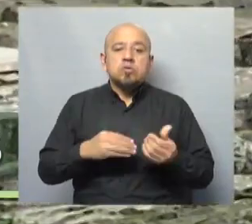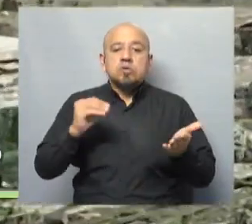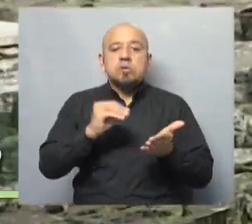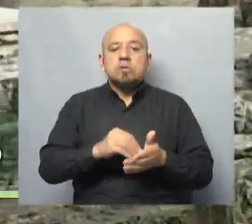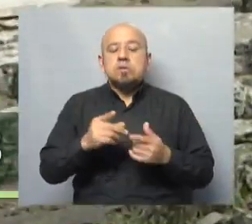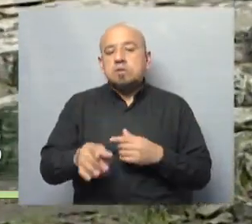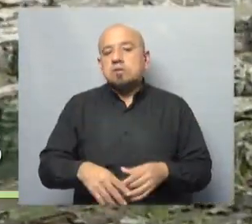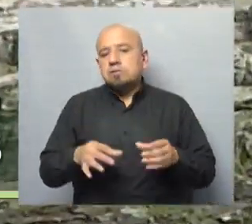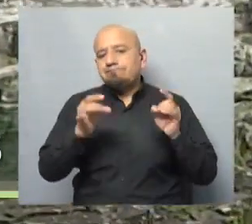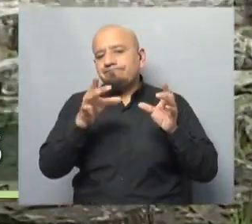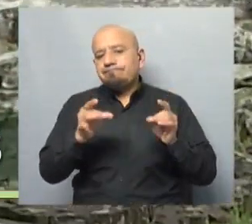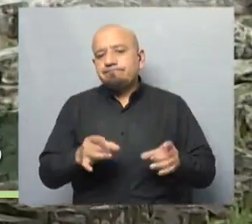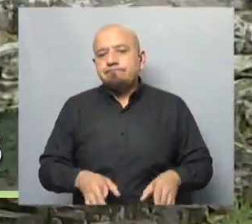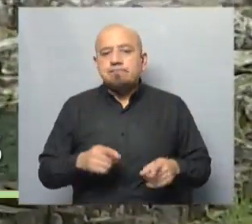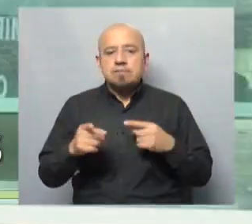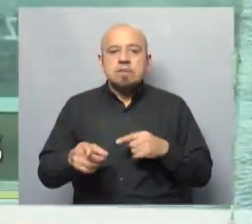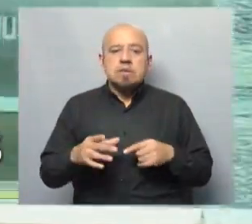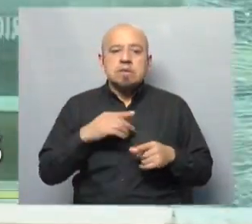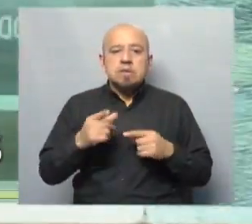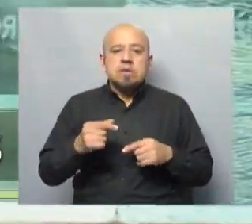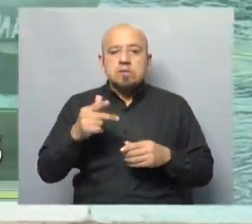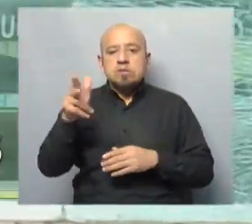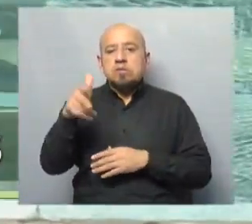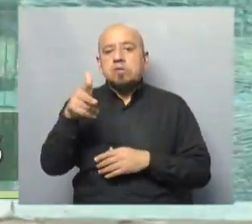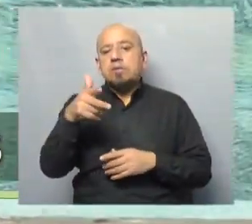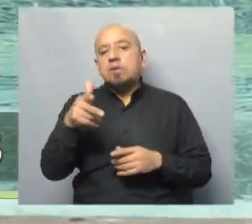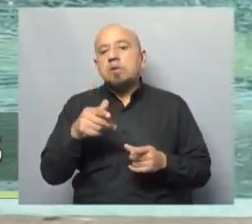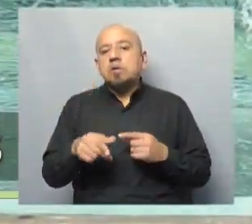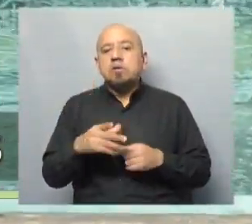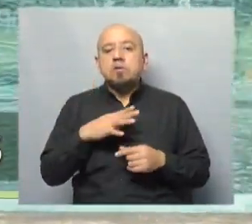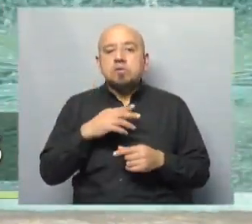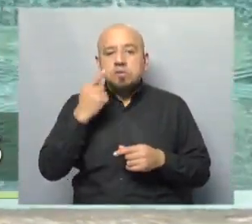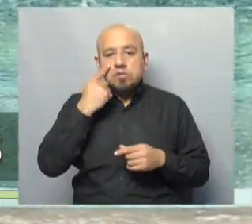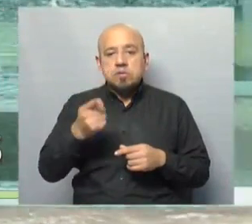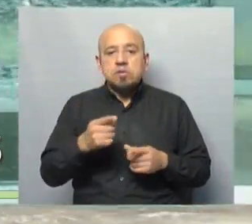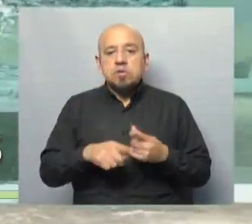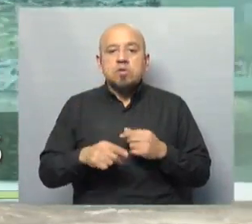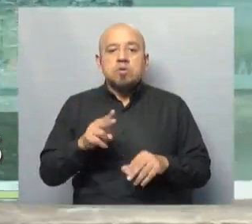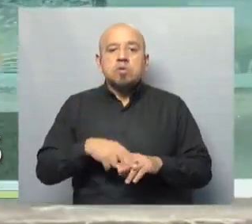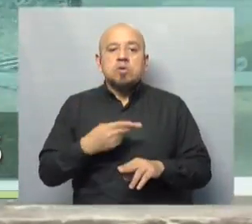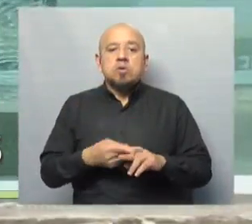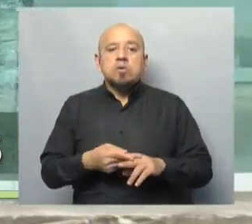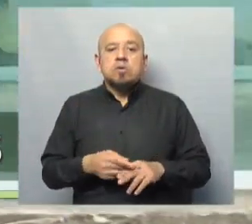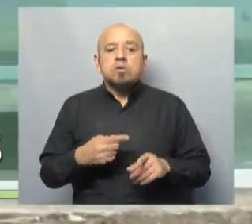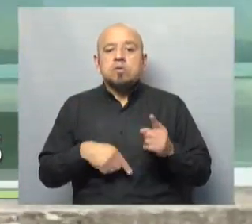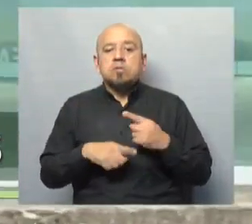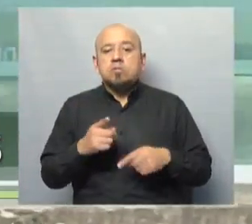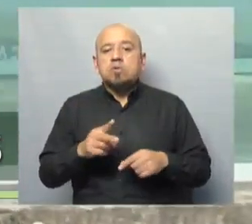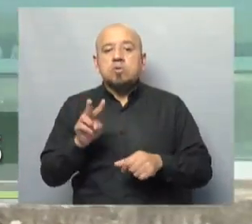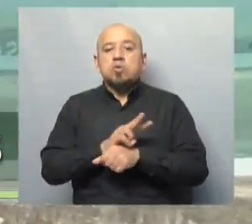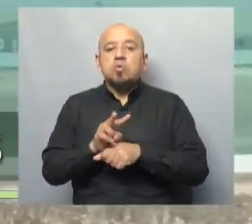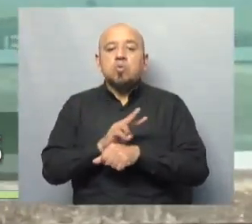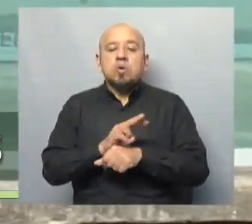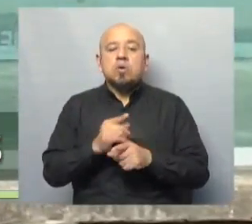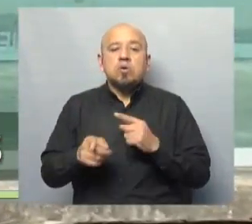recibió el monumento en las últimas horas circuló un nuevo vídeo en redes sociales que daba registro de un nuevo ataque pero según los cuidadores del predio los